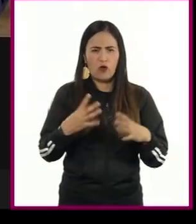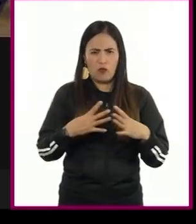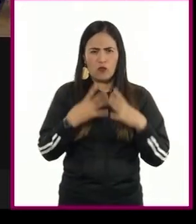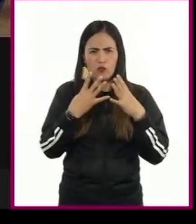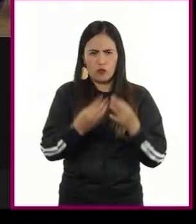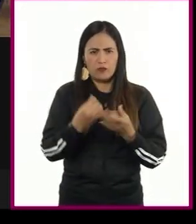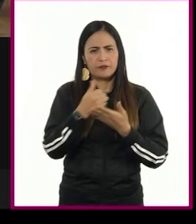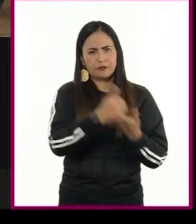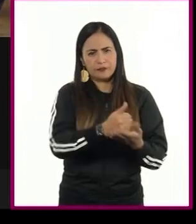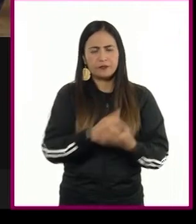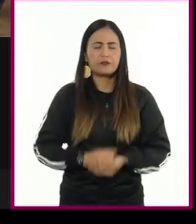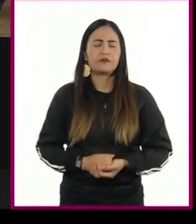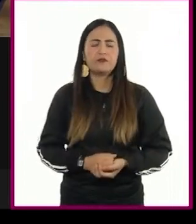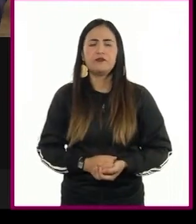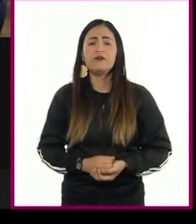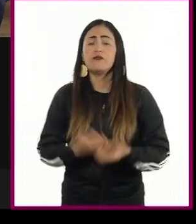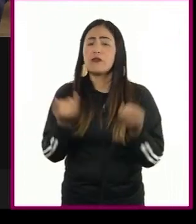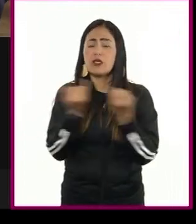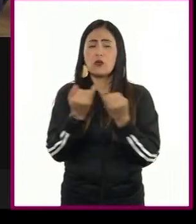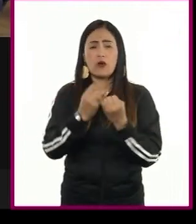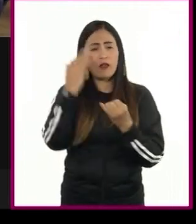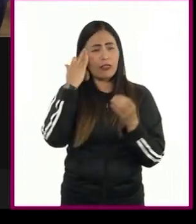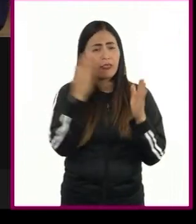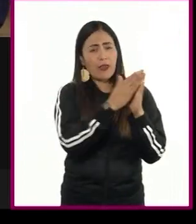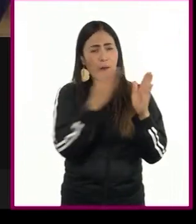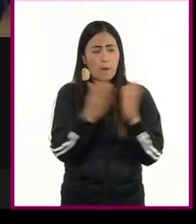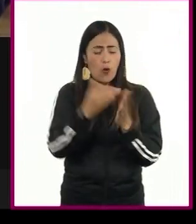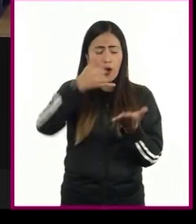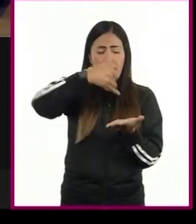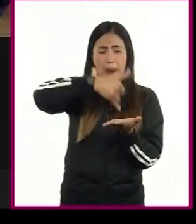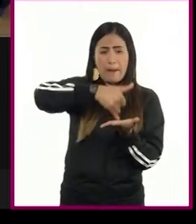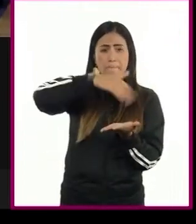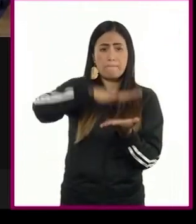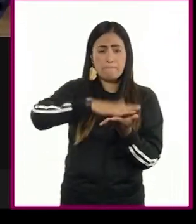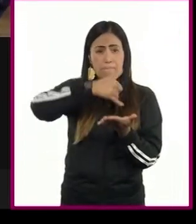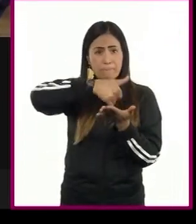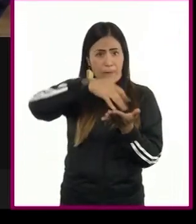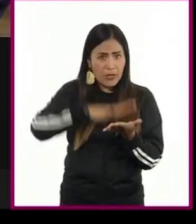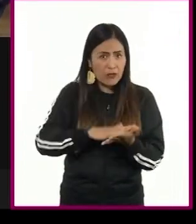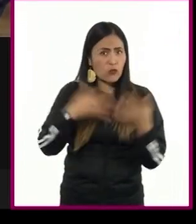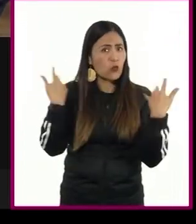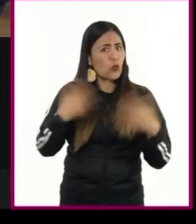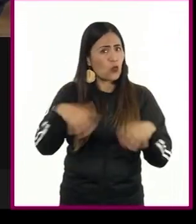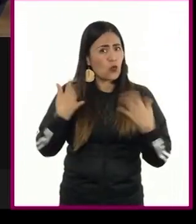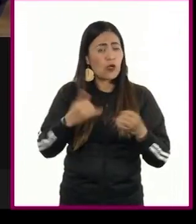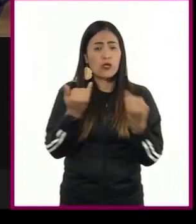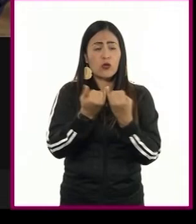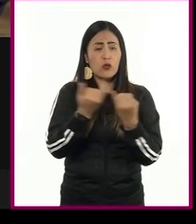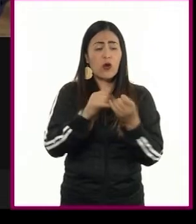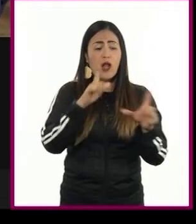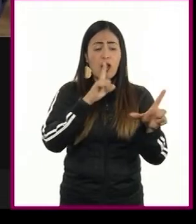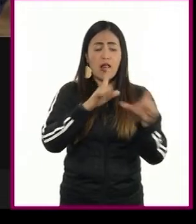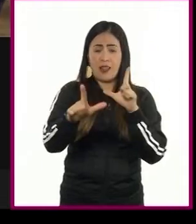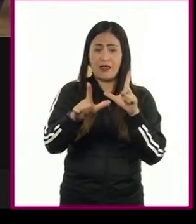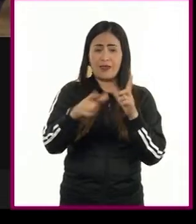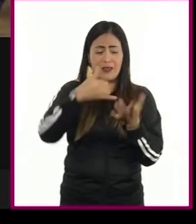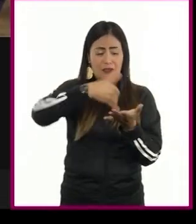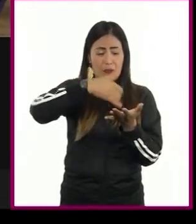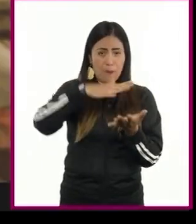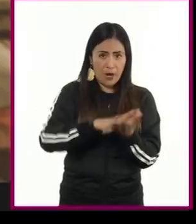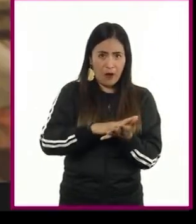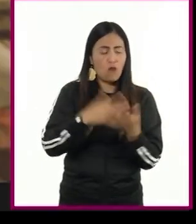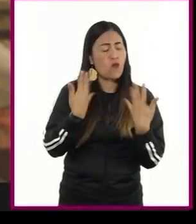época, el uso de la imprenta estaba en auge y esta forma de trazar las letras fue de mucha